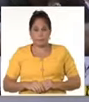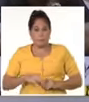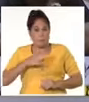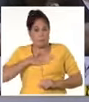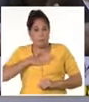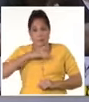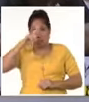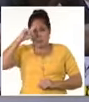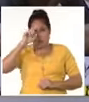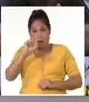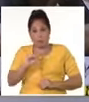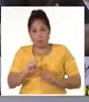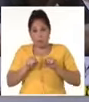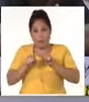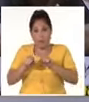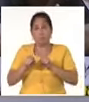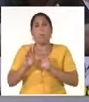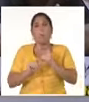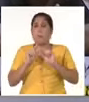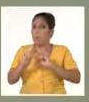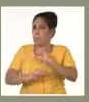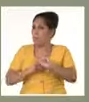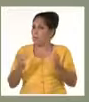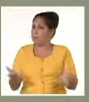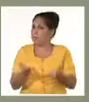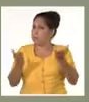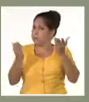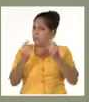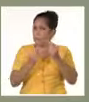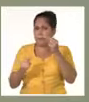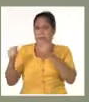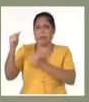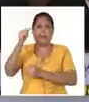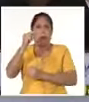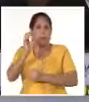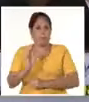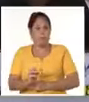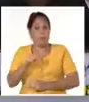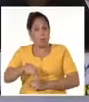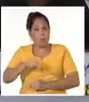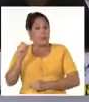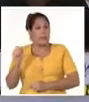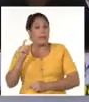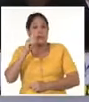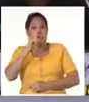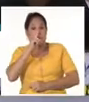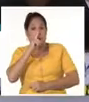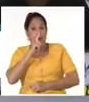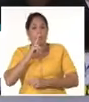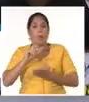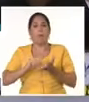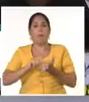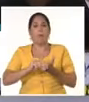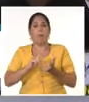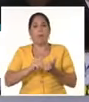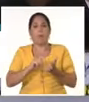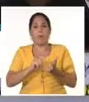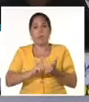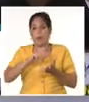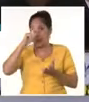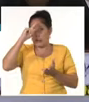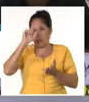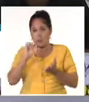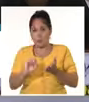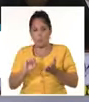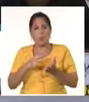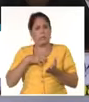Antonio también avanzan otras acciones de prioridad hoy terminamos en todas las bodegas de San Antonio del Sur con